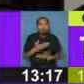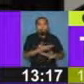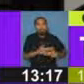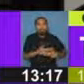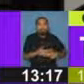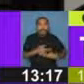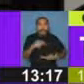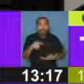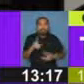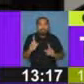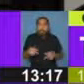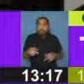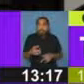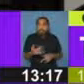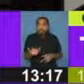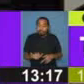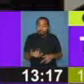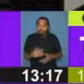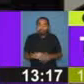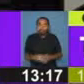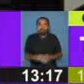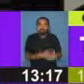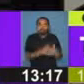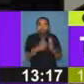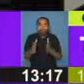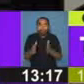general belgrano en el tercer